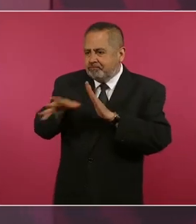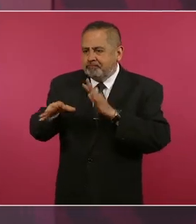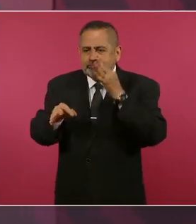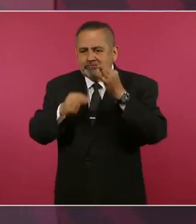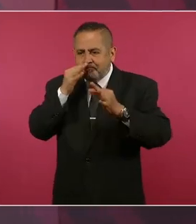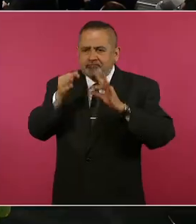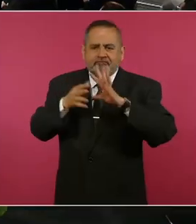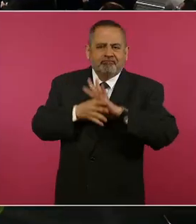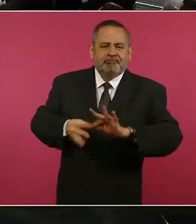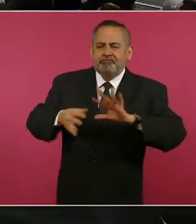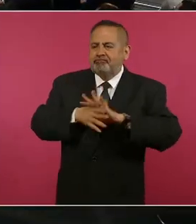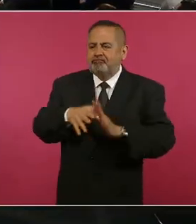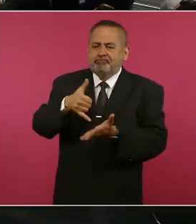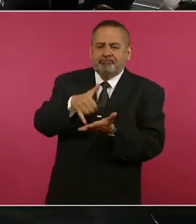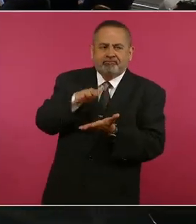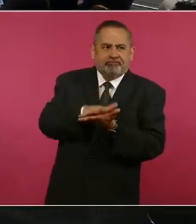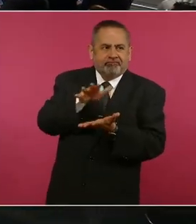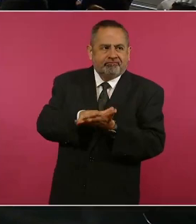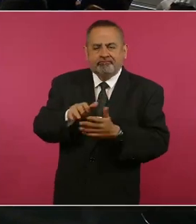de los principales periódicos